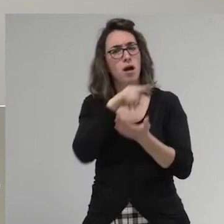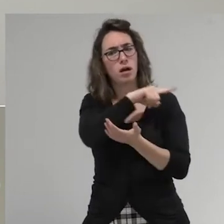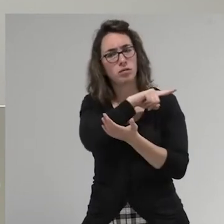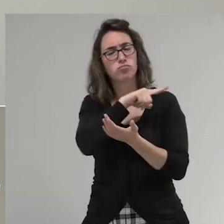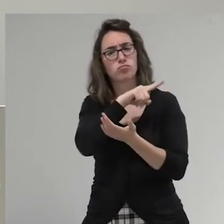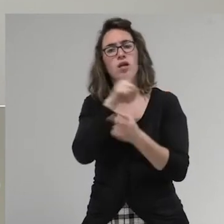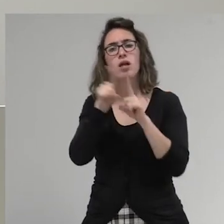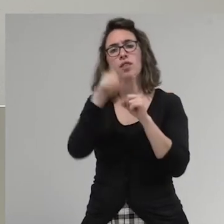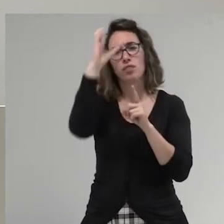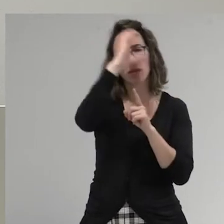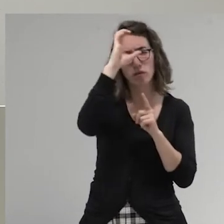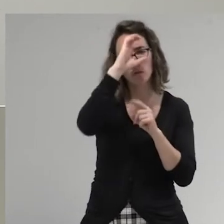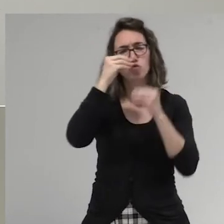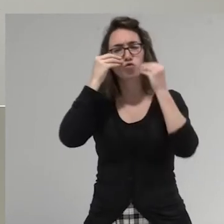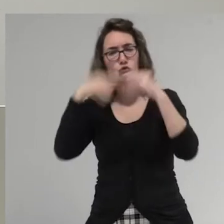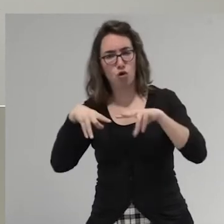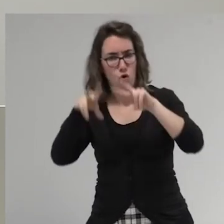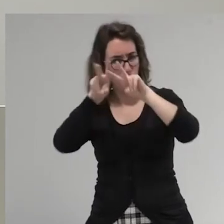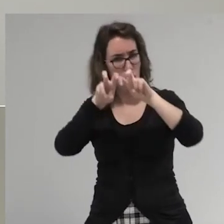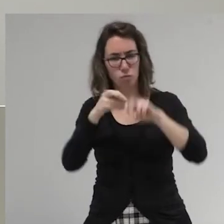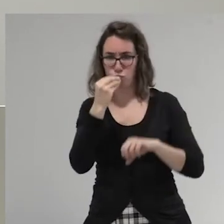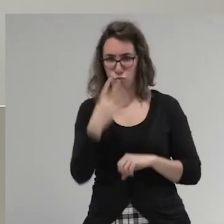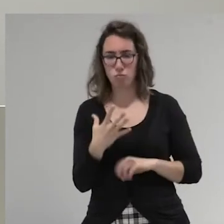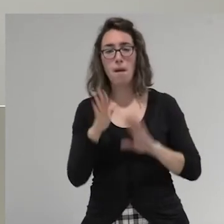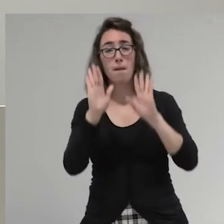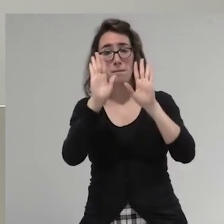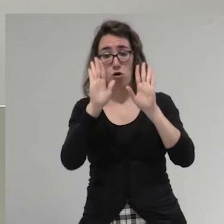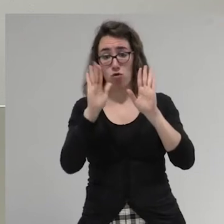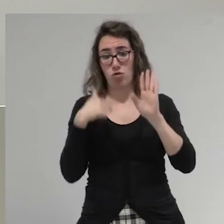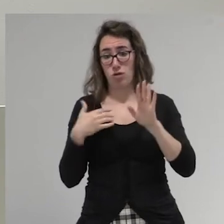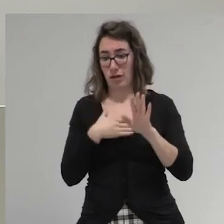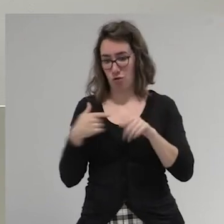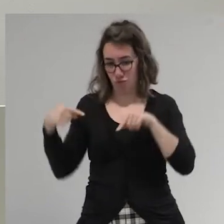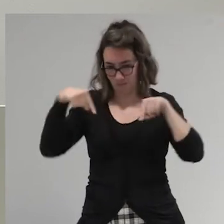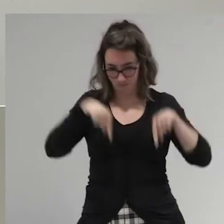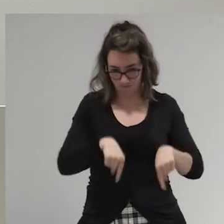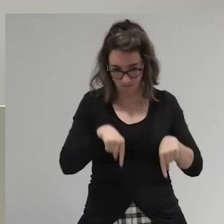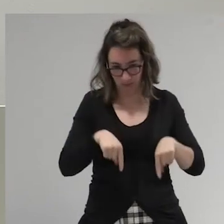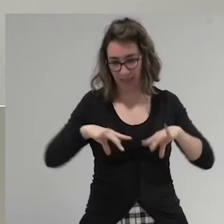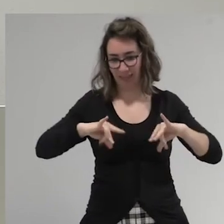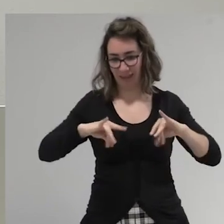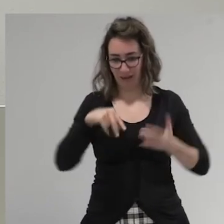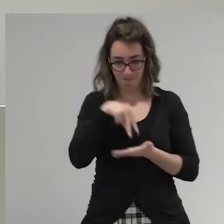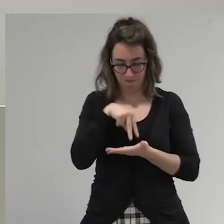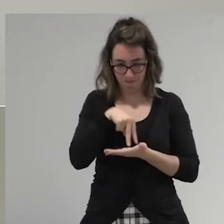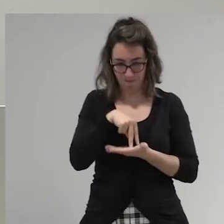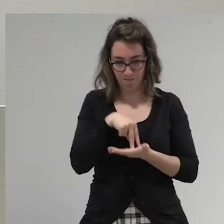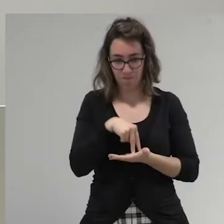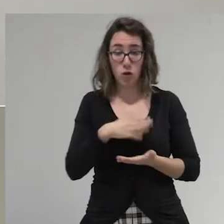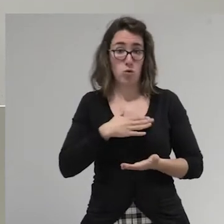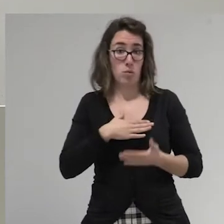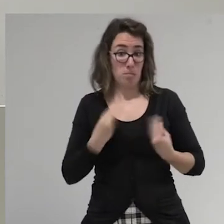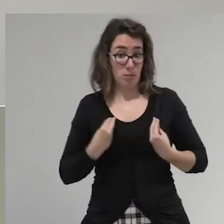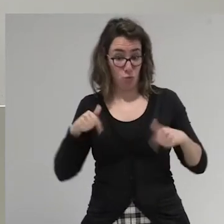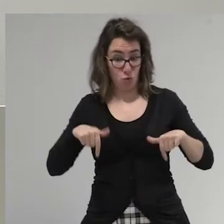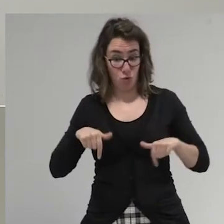histórico y muy interesante. Pero bajando aquí, concretamente, pisando tierra, la tierra que yo vivo es